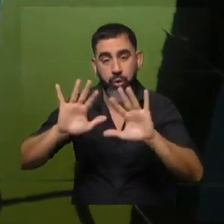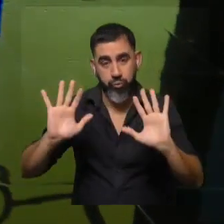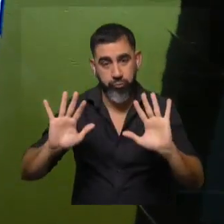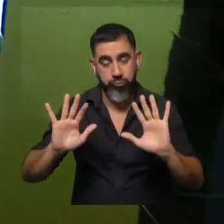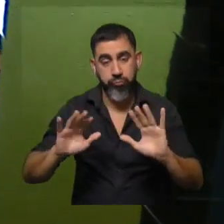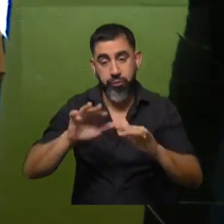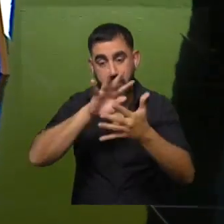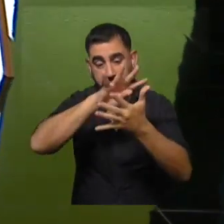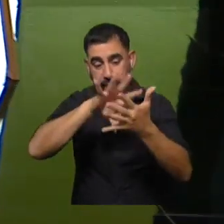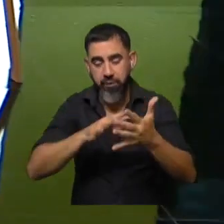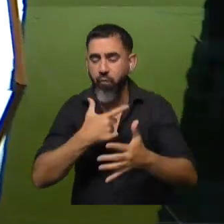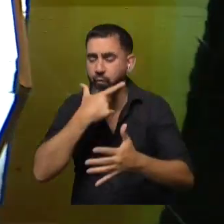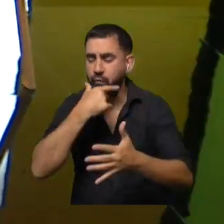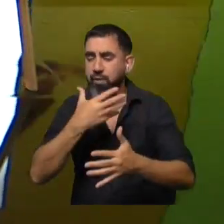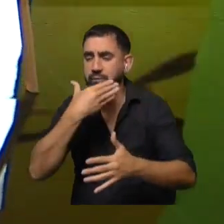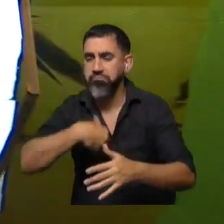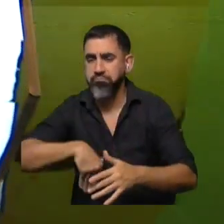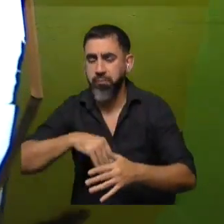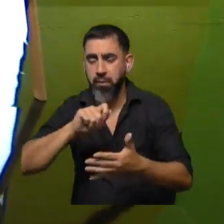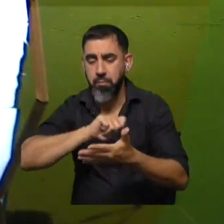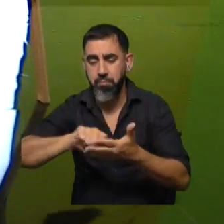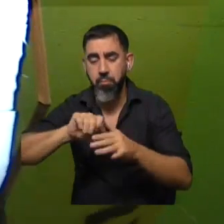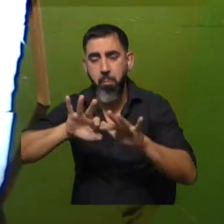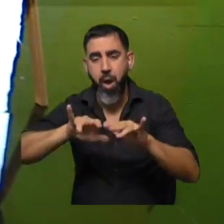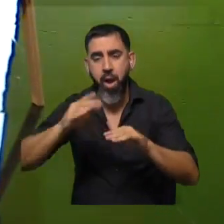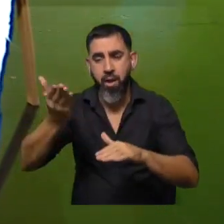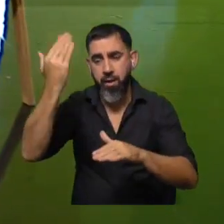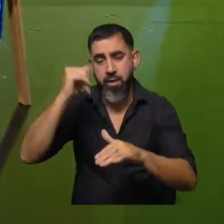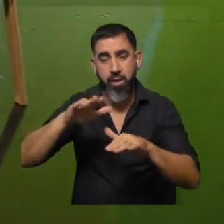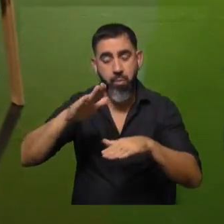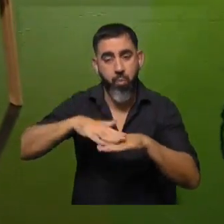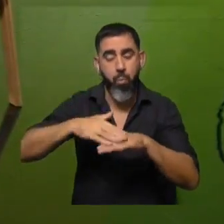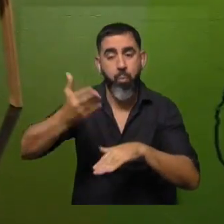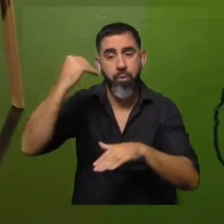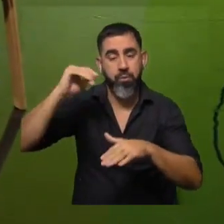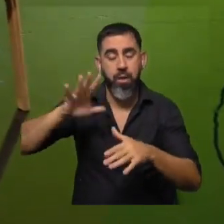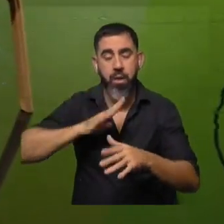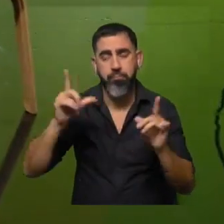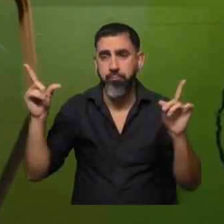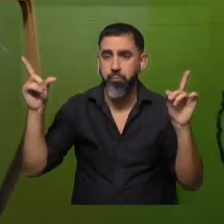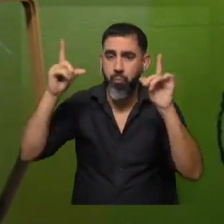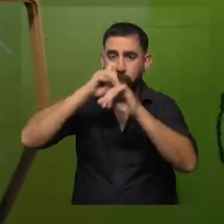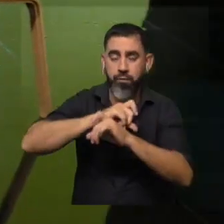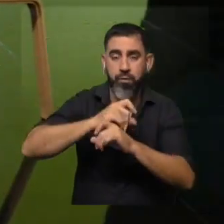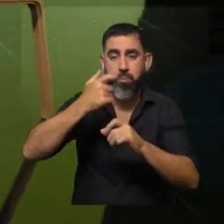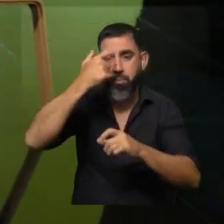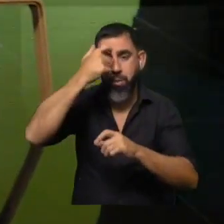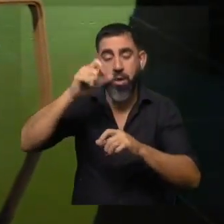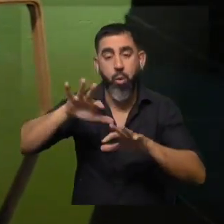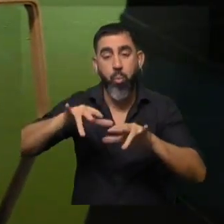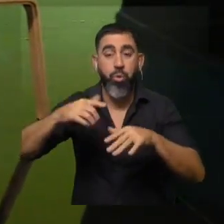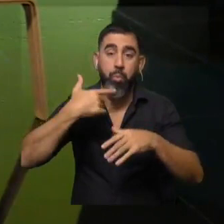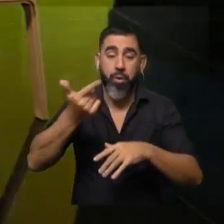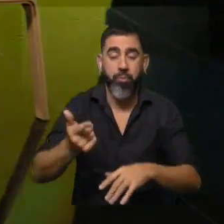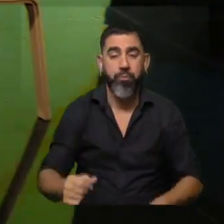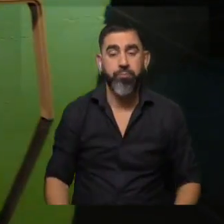Estos textos, para nosotros muy fáciles de entender, escritos a máquina de la época, se transforman en un obstáculo muy complejo para los